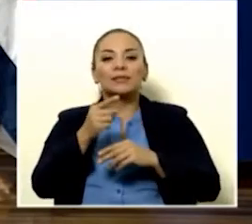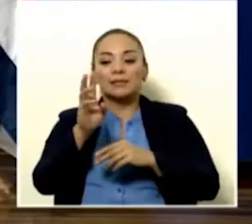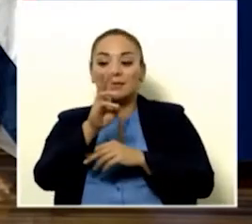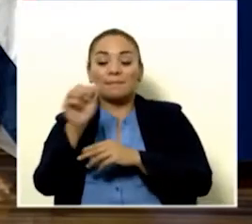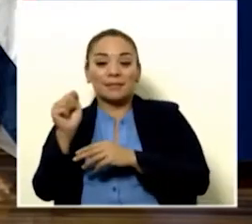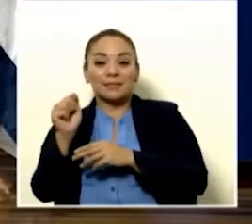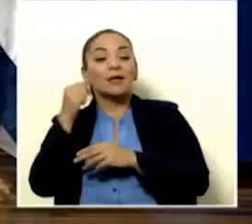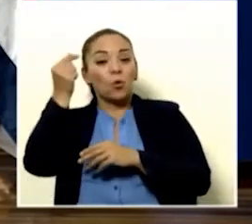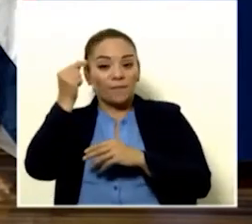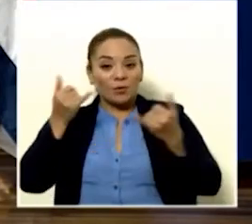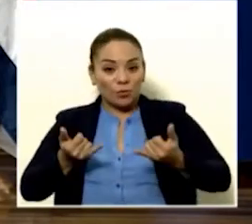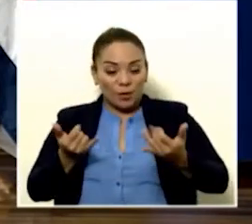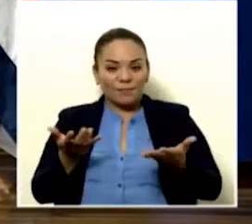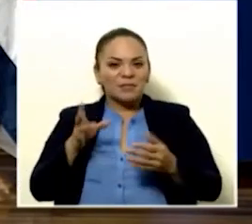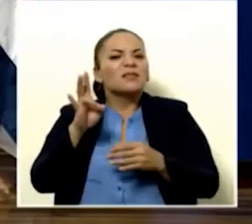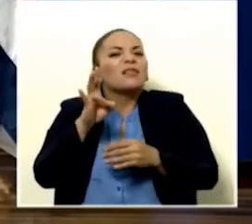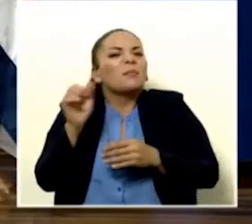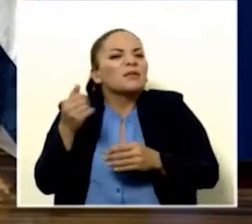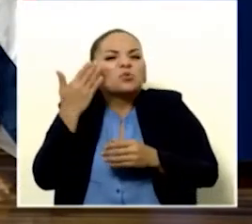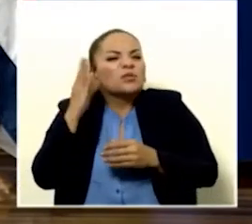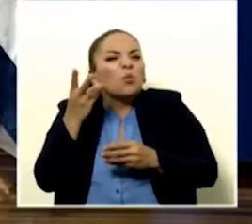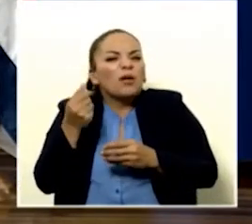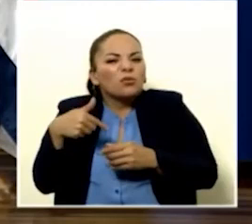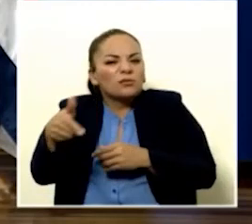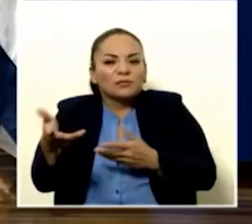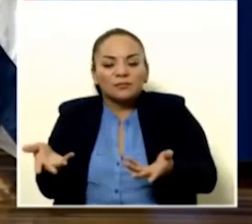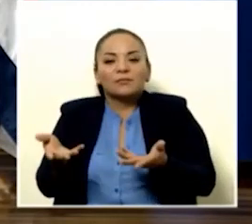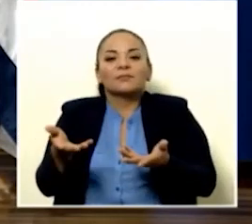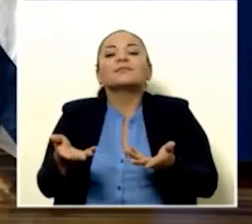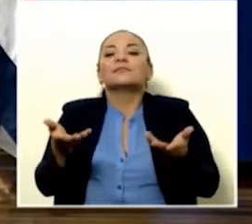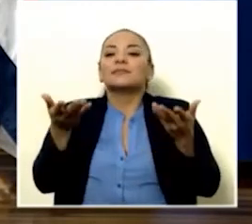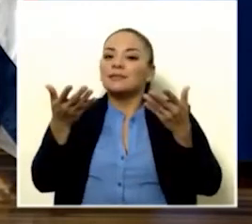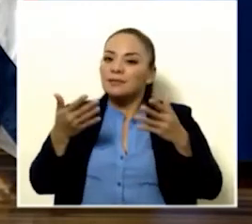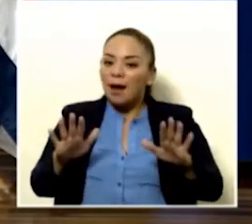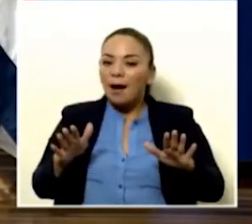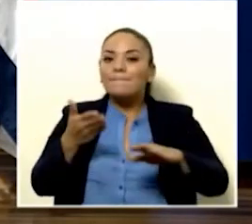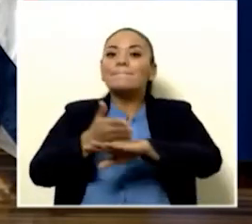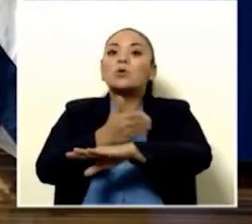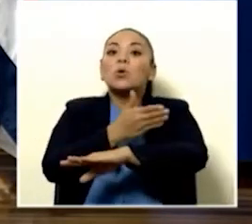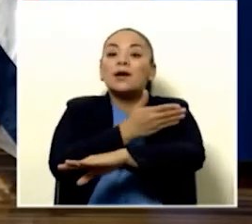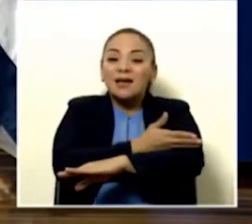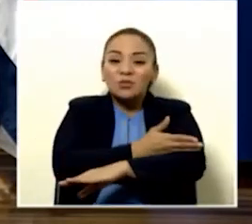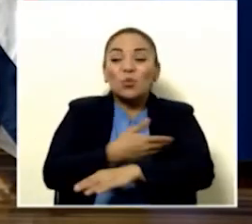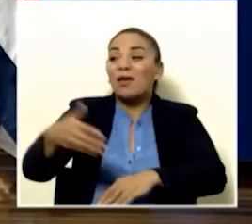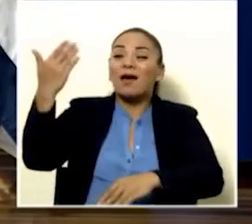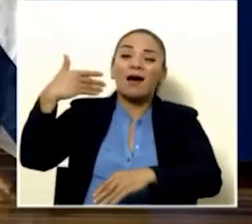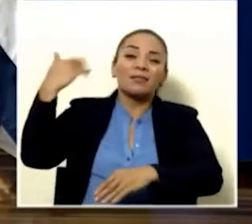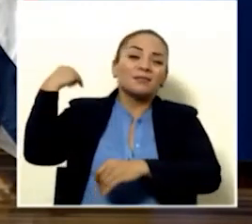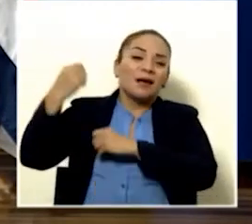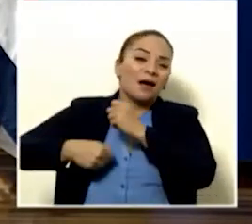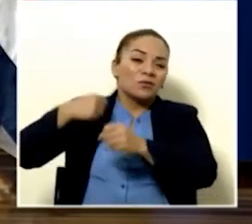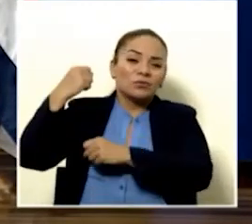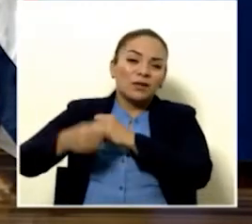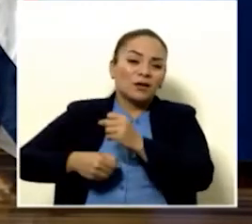de gobierno, o en 7, ya yo ni sé cuántos hay, ha habido el progreso que en décadas en Costa Rica no ha